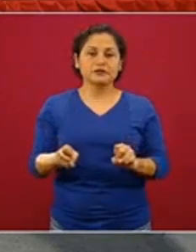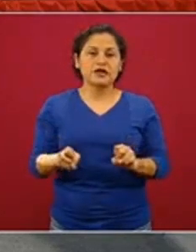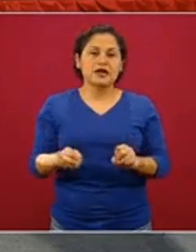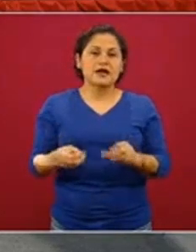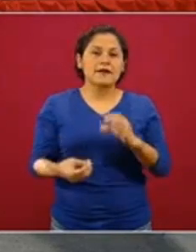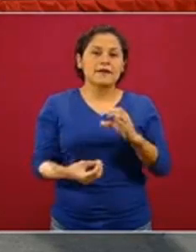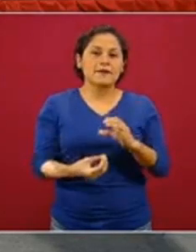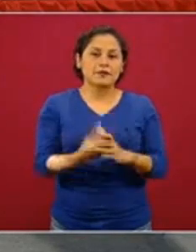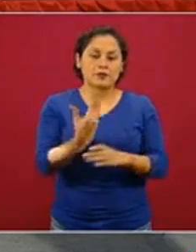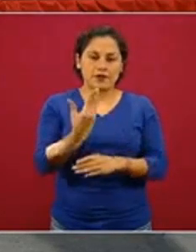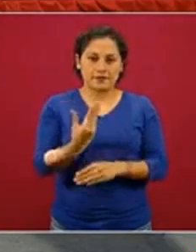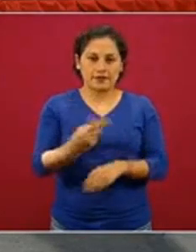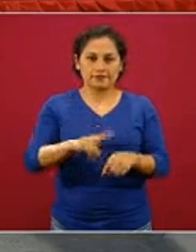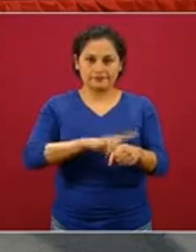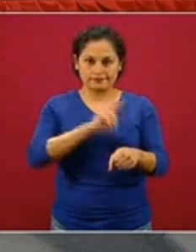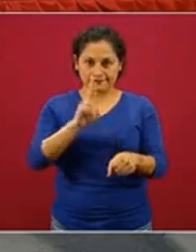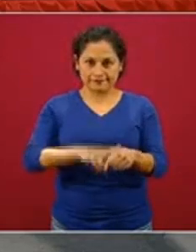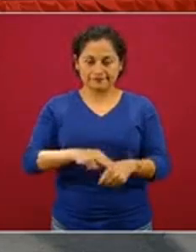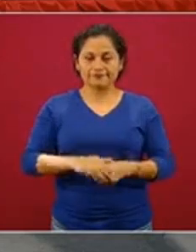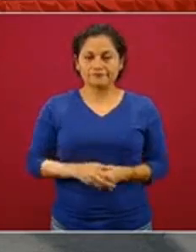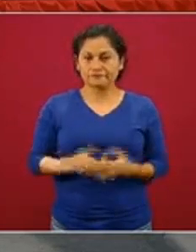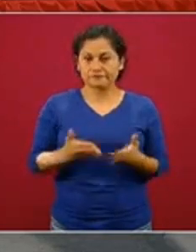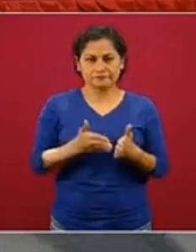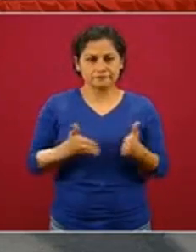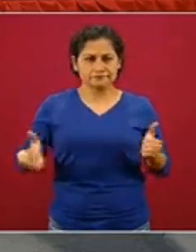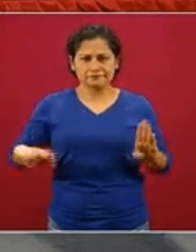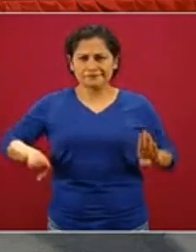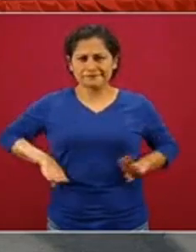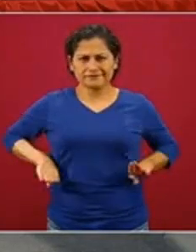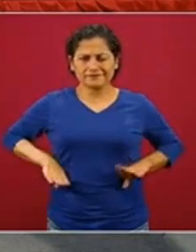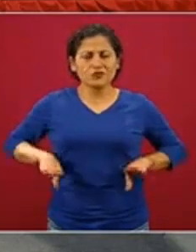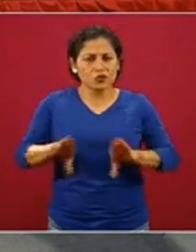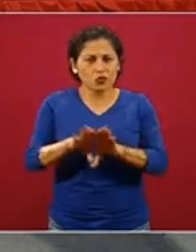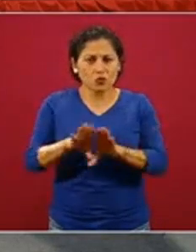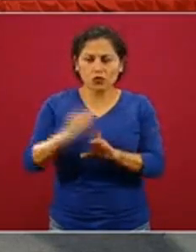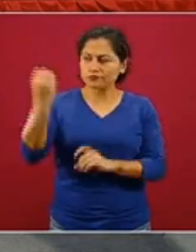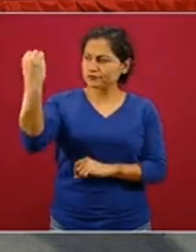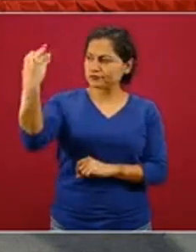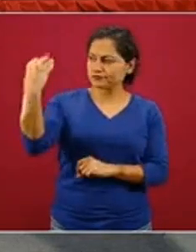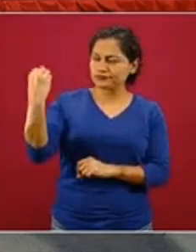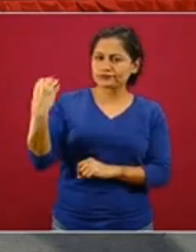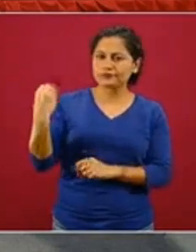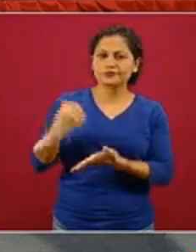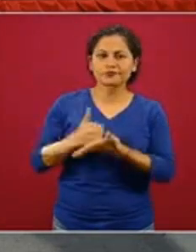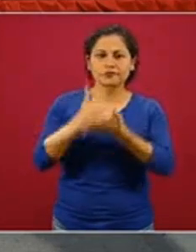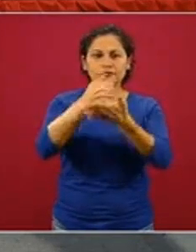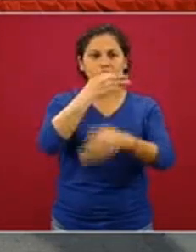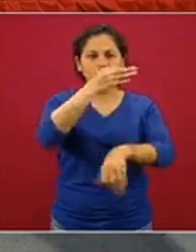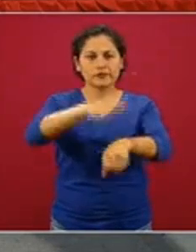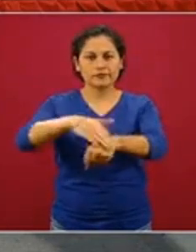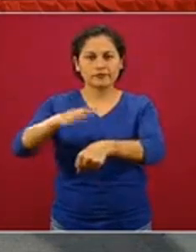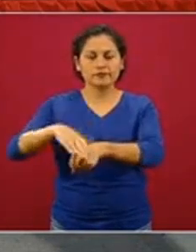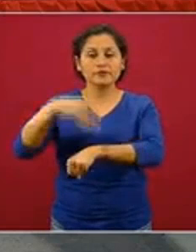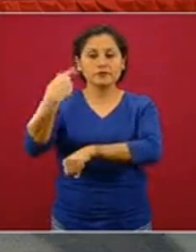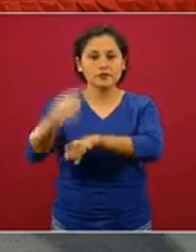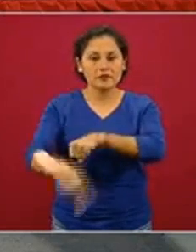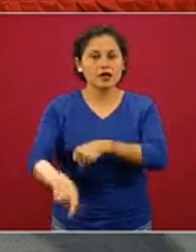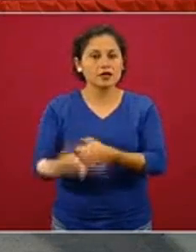se caracteriza porque tenemos un sistema de semáforo que indica el riesgo, las categorías de